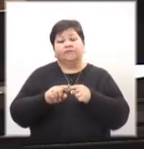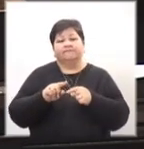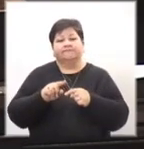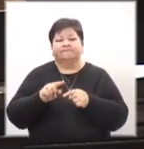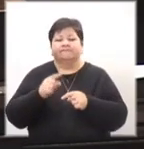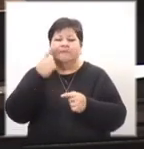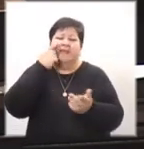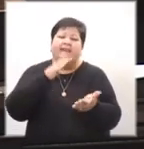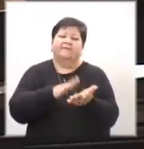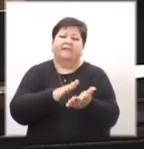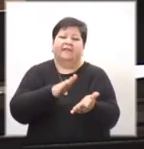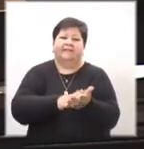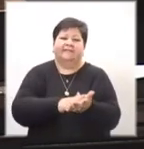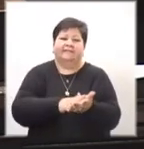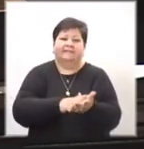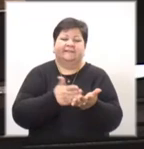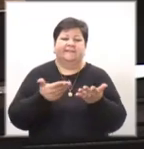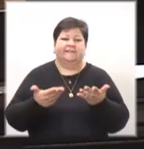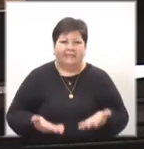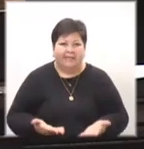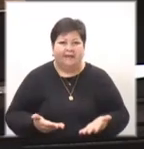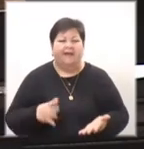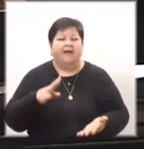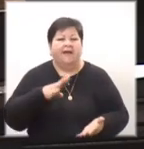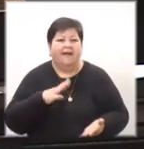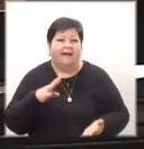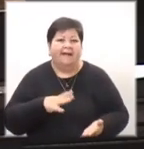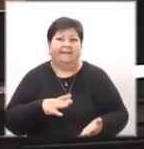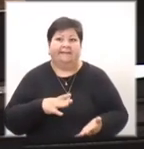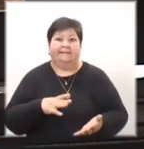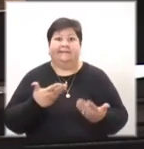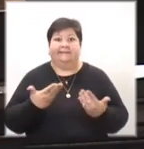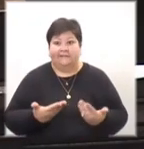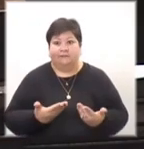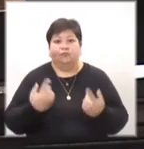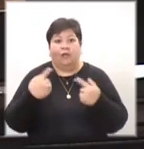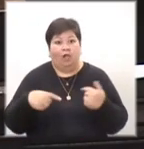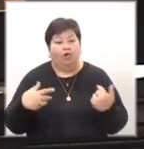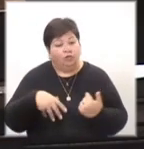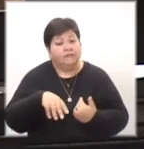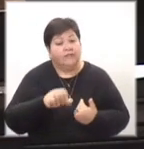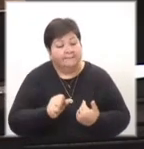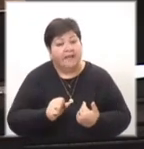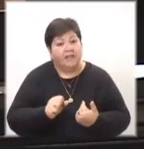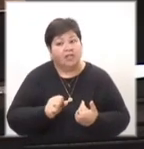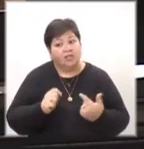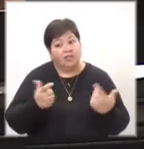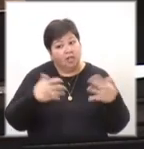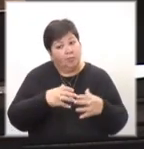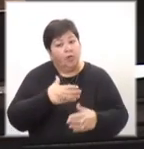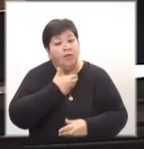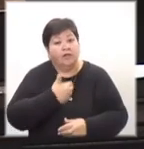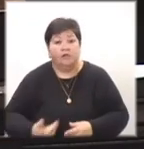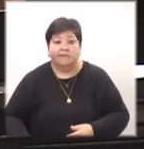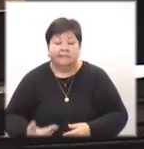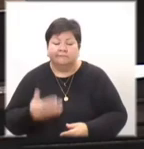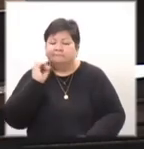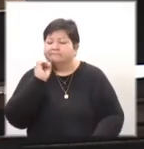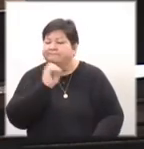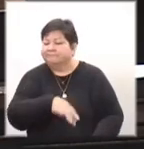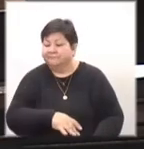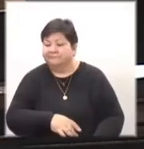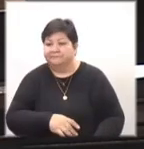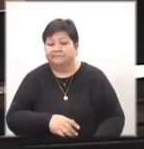una muestra más de la irresponsabilidad con la que se ha manejado la coalición a lo largo de este proceso. Pierden también